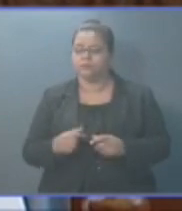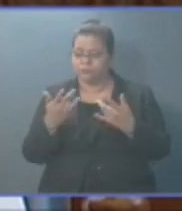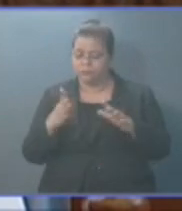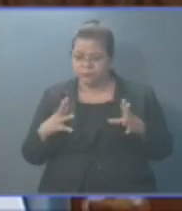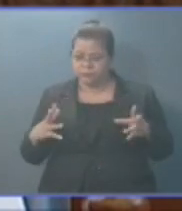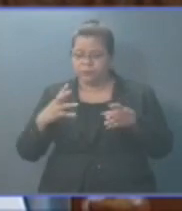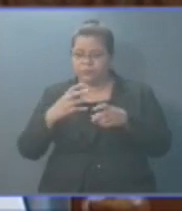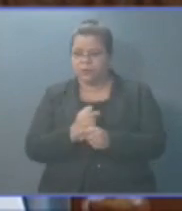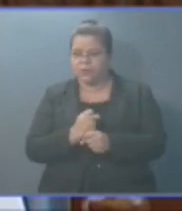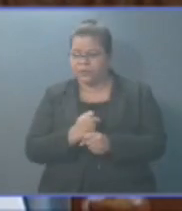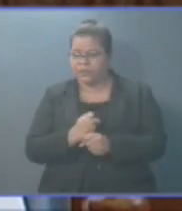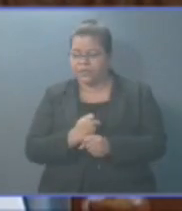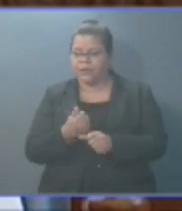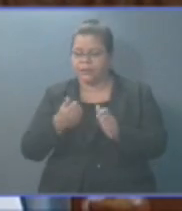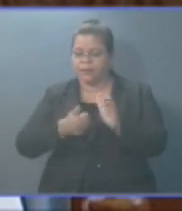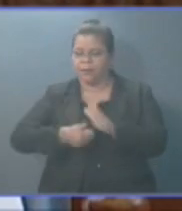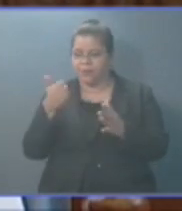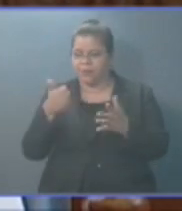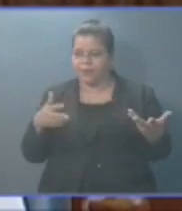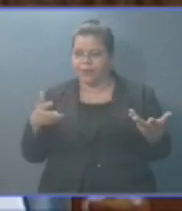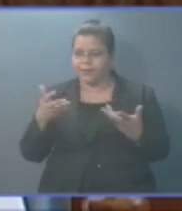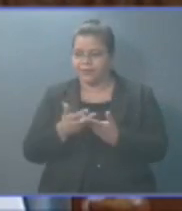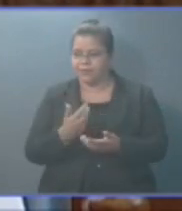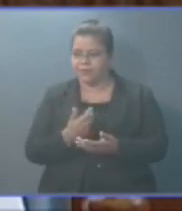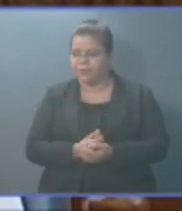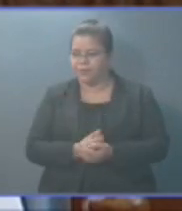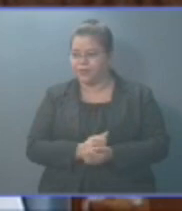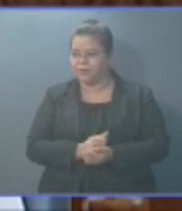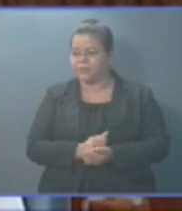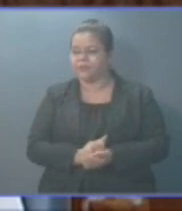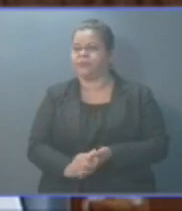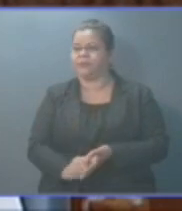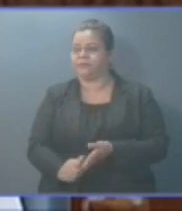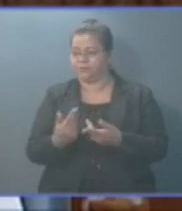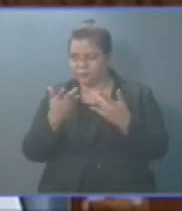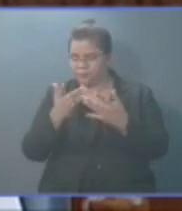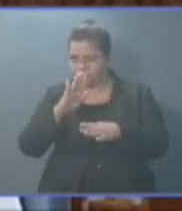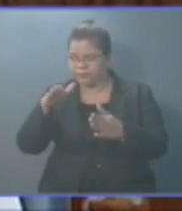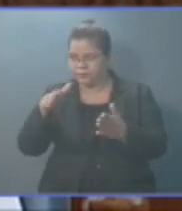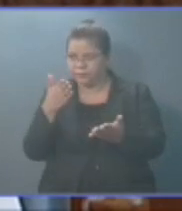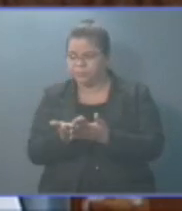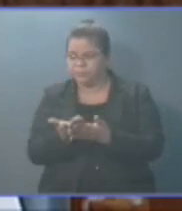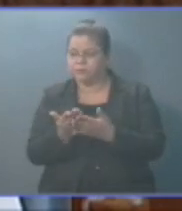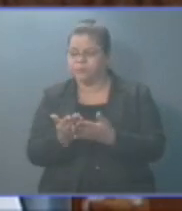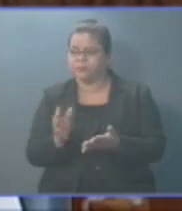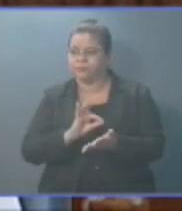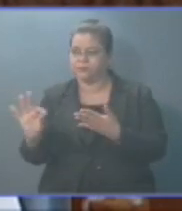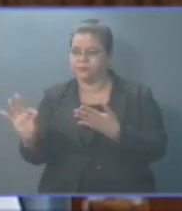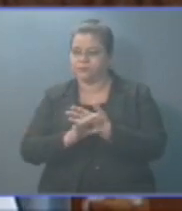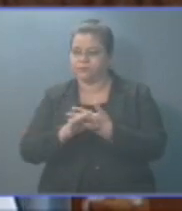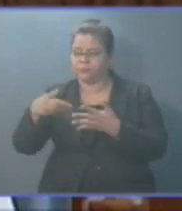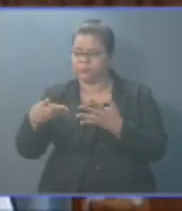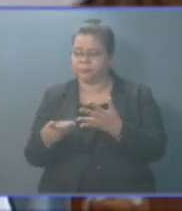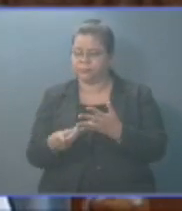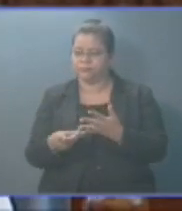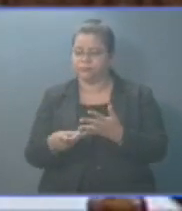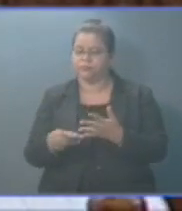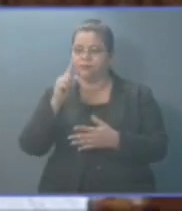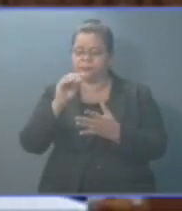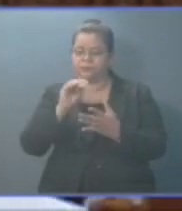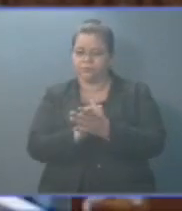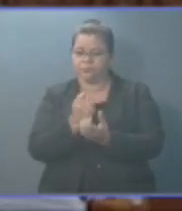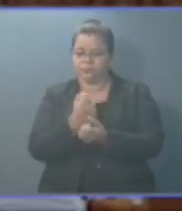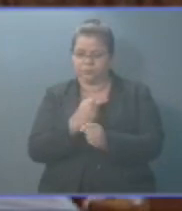concluido emitir dictamen favorable, para lo cual el respectivo proyecto de decreto. Dios, Unión,